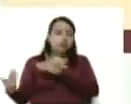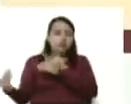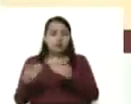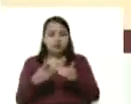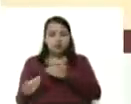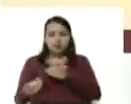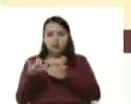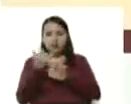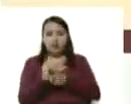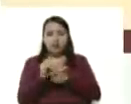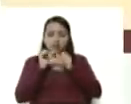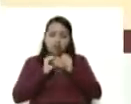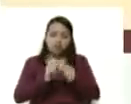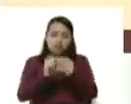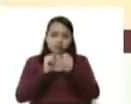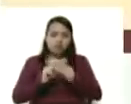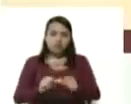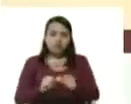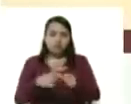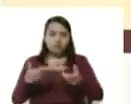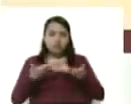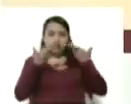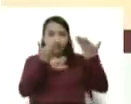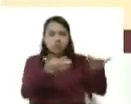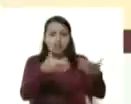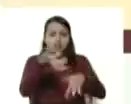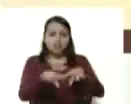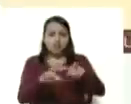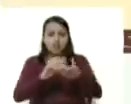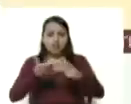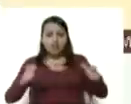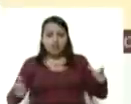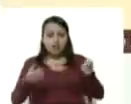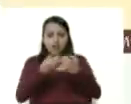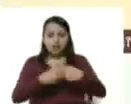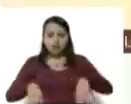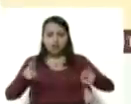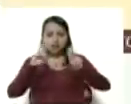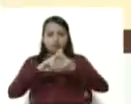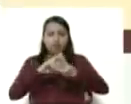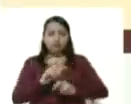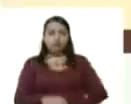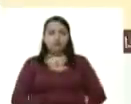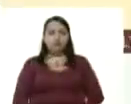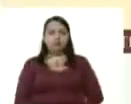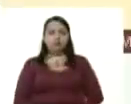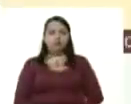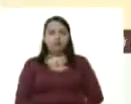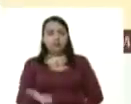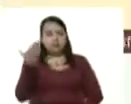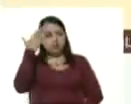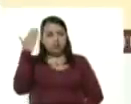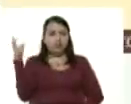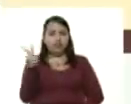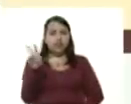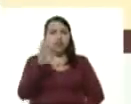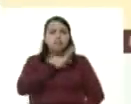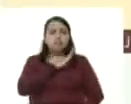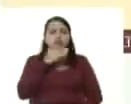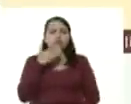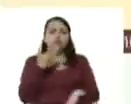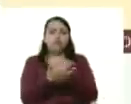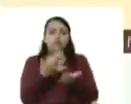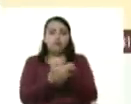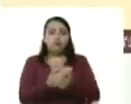que permanentemente hemos elevado a la Secretaría General de las Naciones Unidas, que sepa que Venezuela tiene una